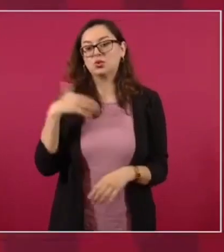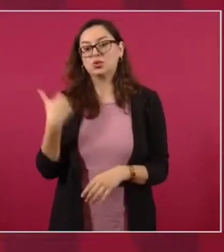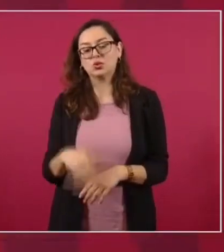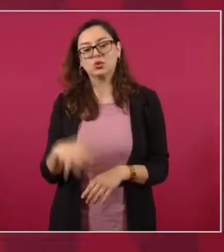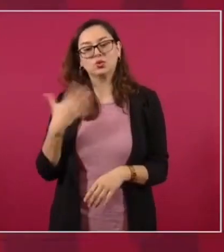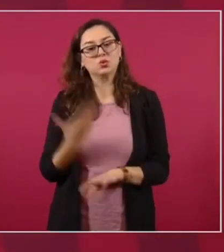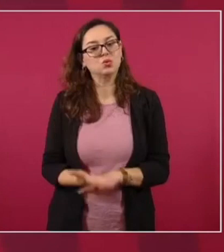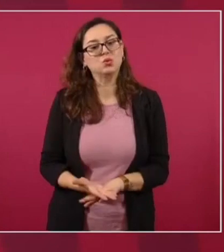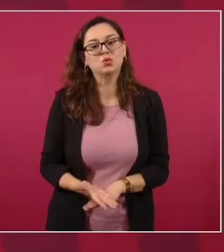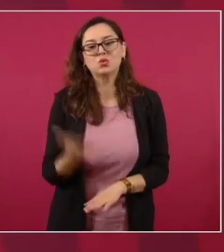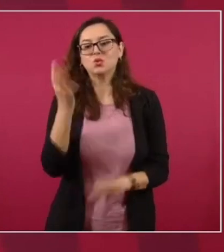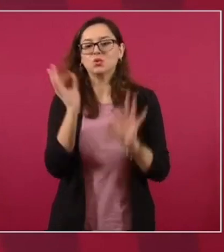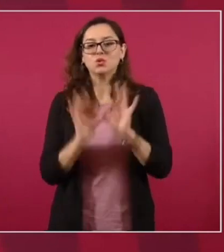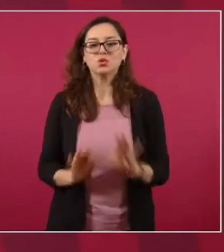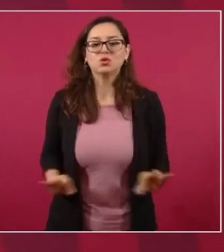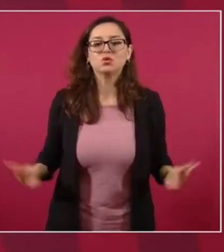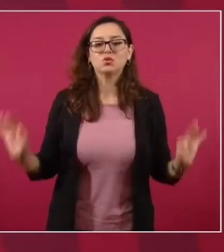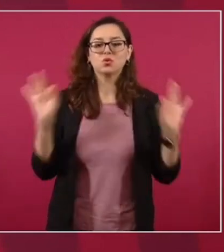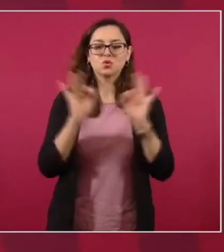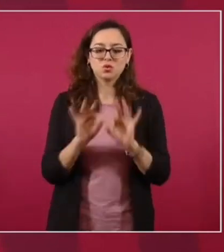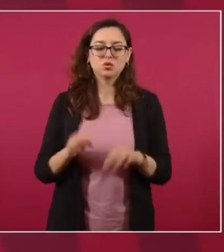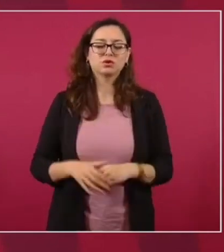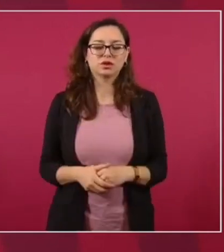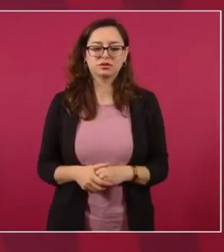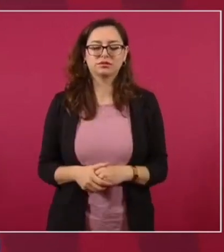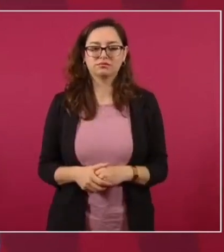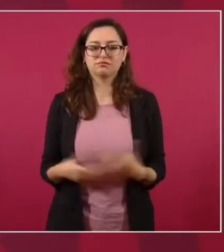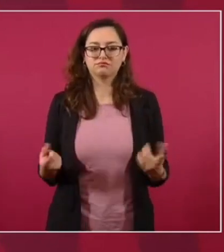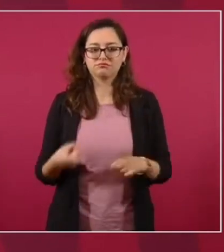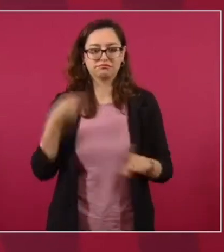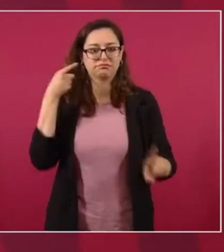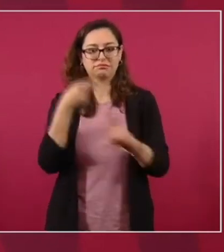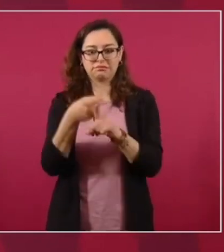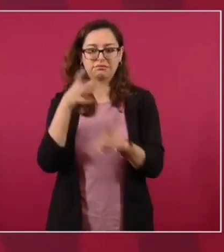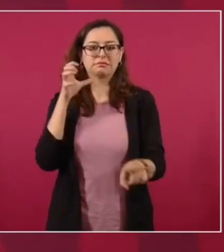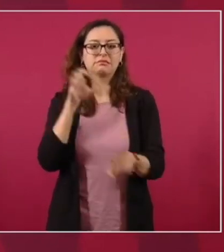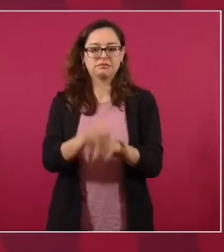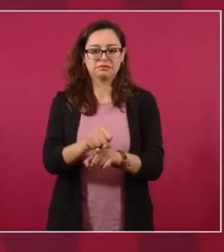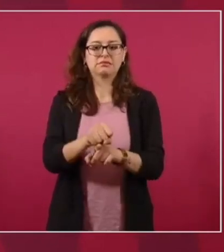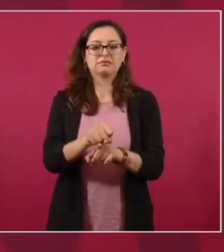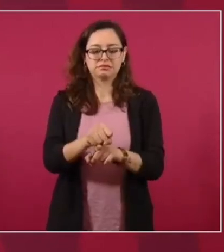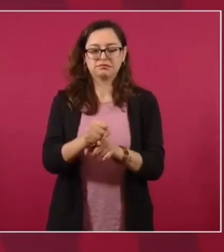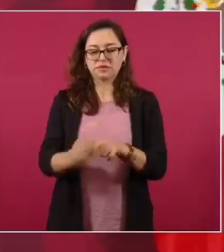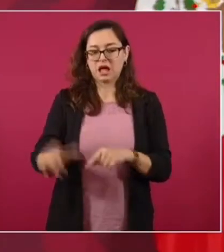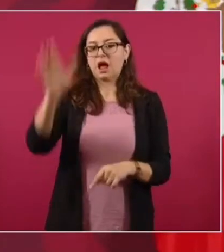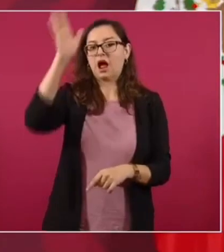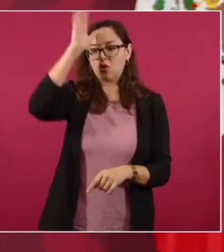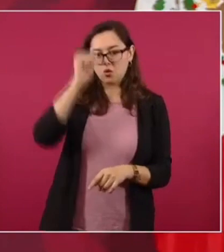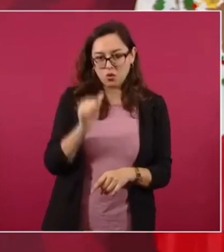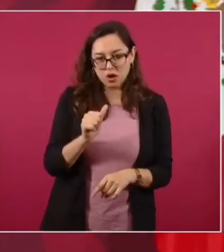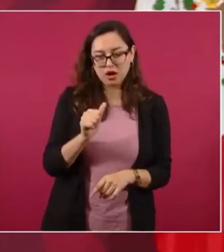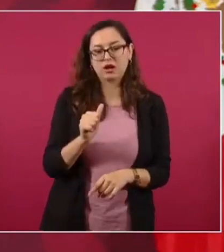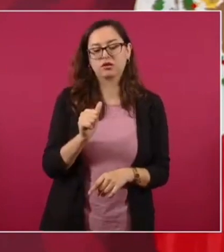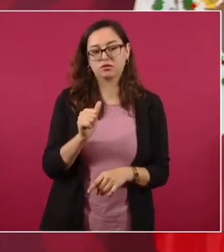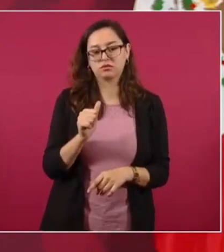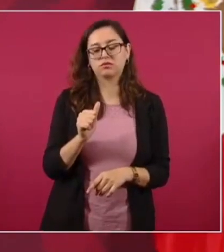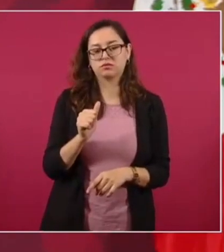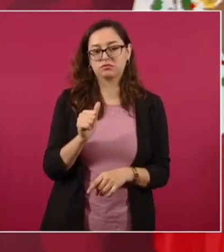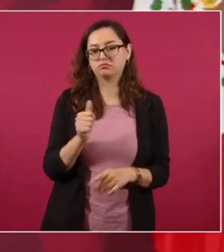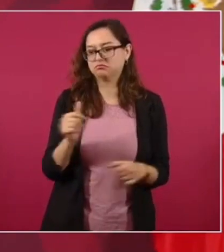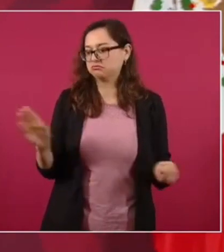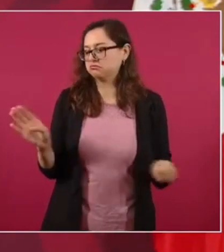muy importante, el lograr este acuerdo.